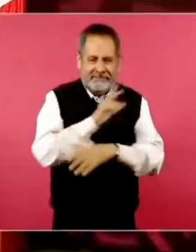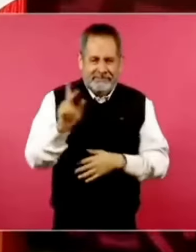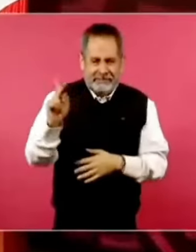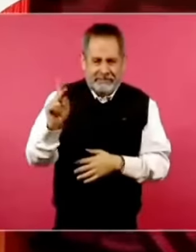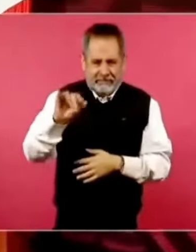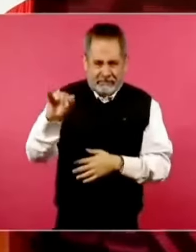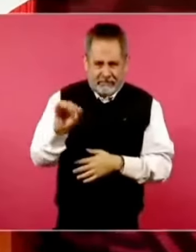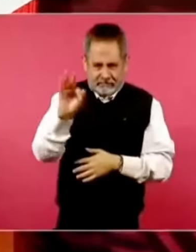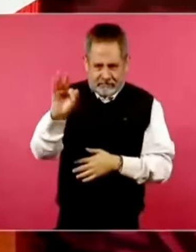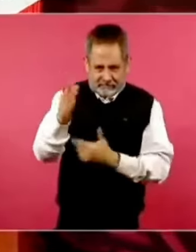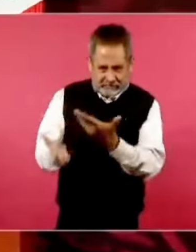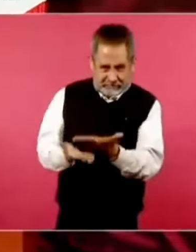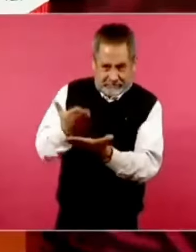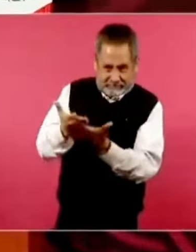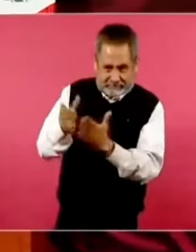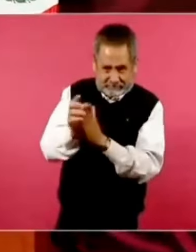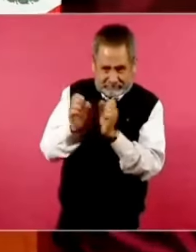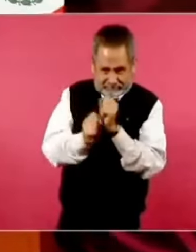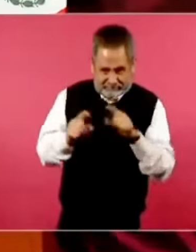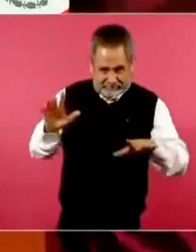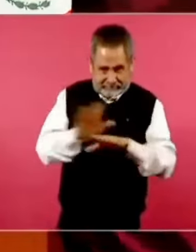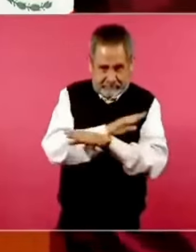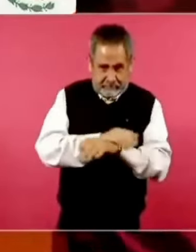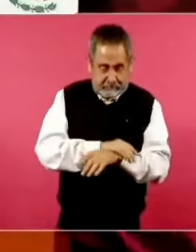que está podrido,